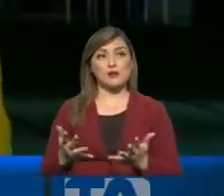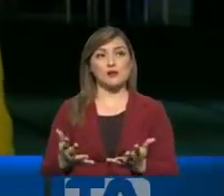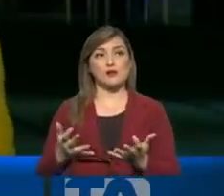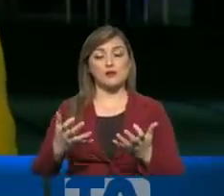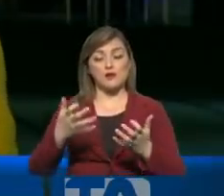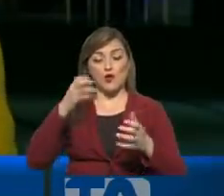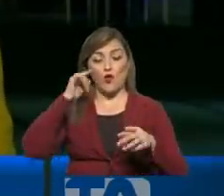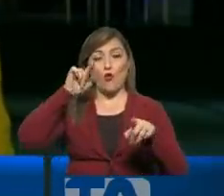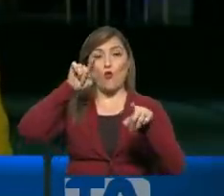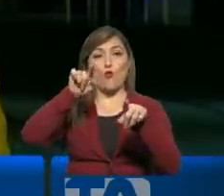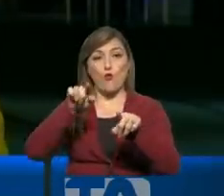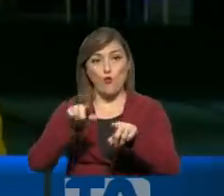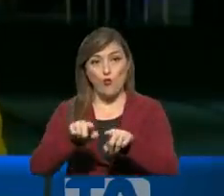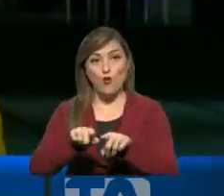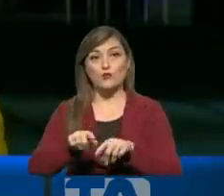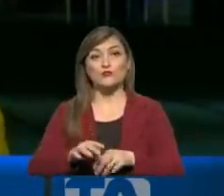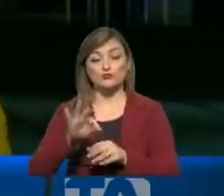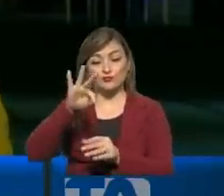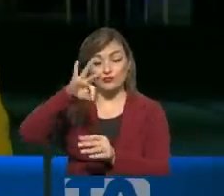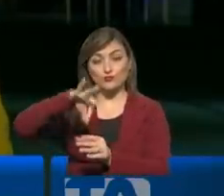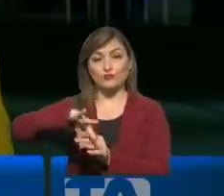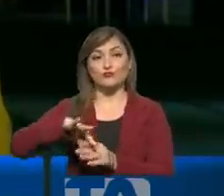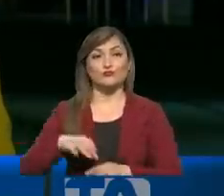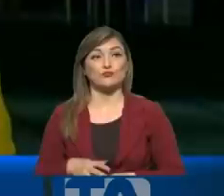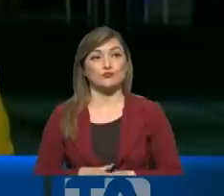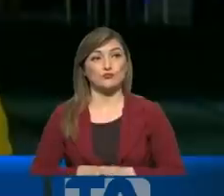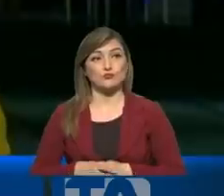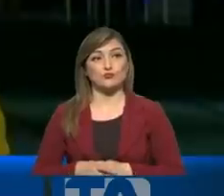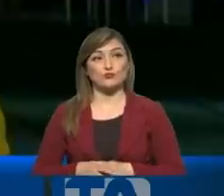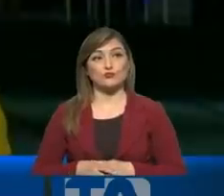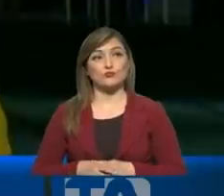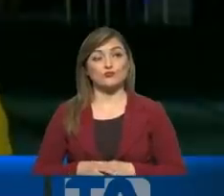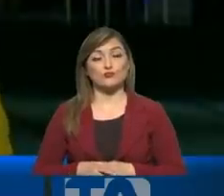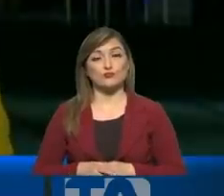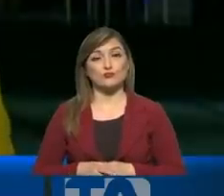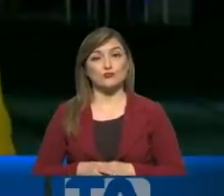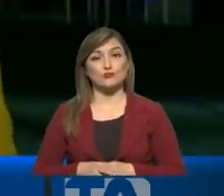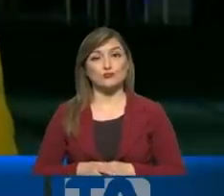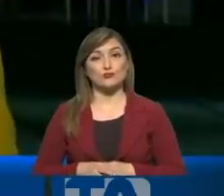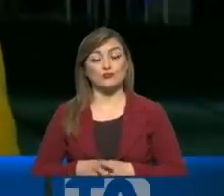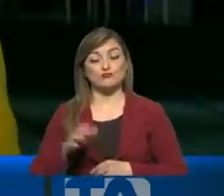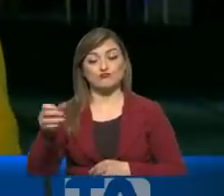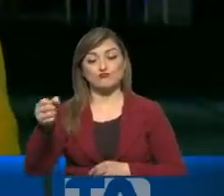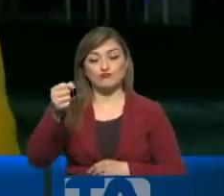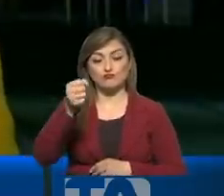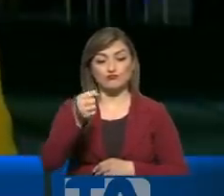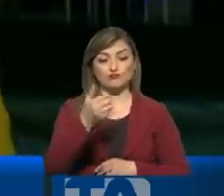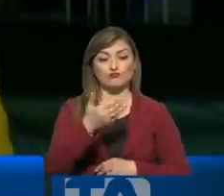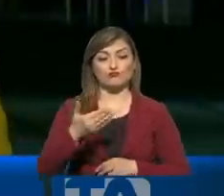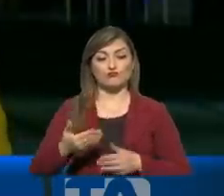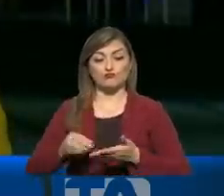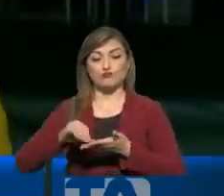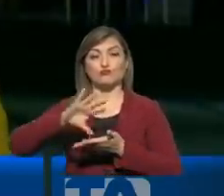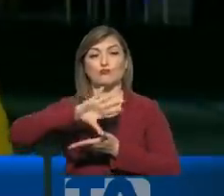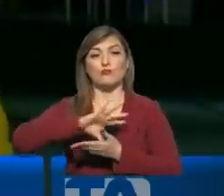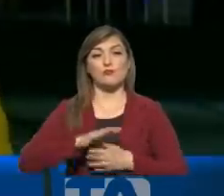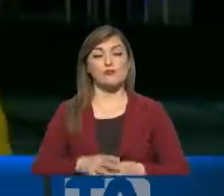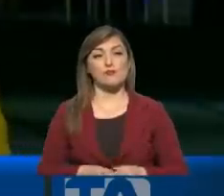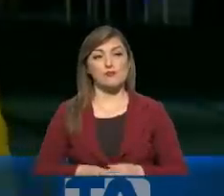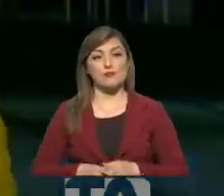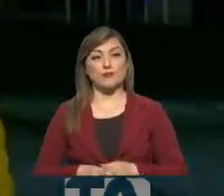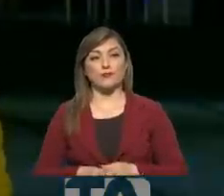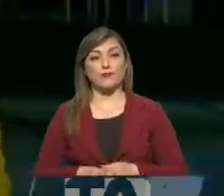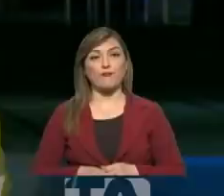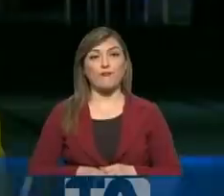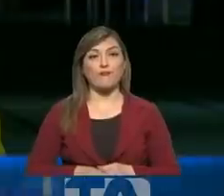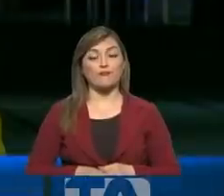buscar un acuerdo y buscar estos votos para poder tener a un presidente o presidenta de la legislatura.